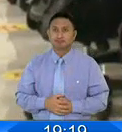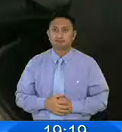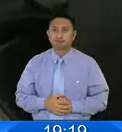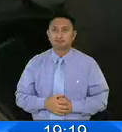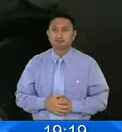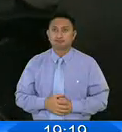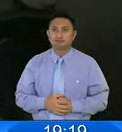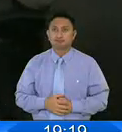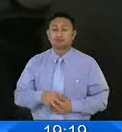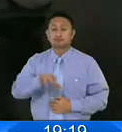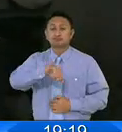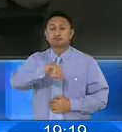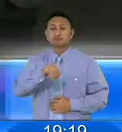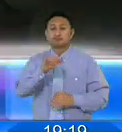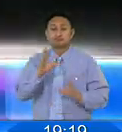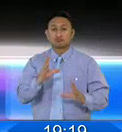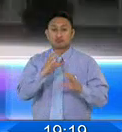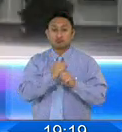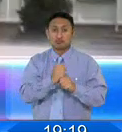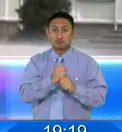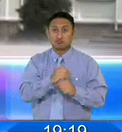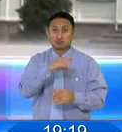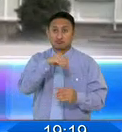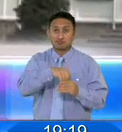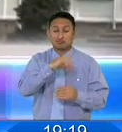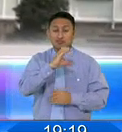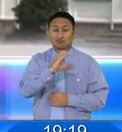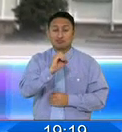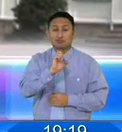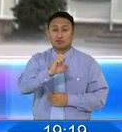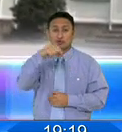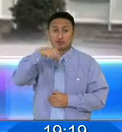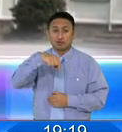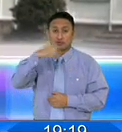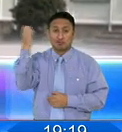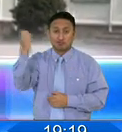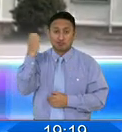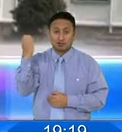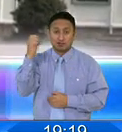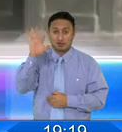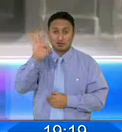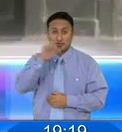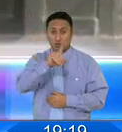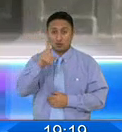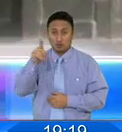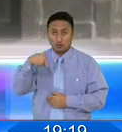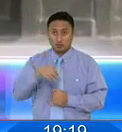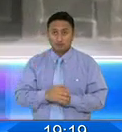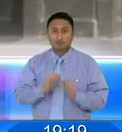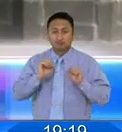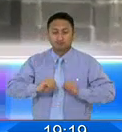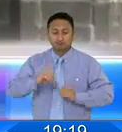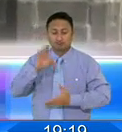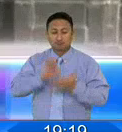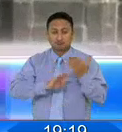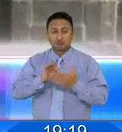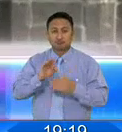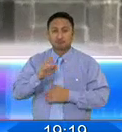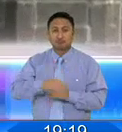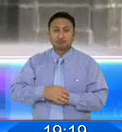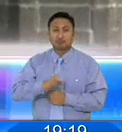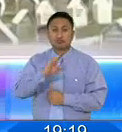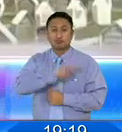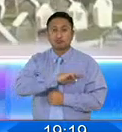Fue la noche de este jueves cuando al interior del Comité de Operaciones de Emergencia Nacional se aprobó un exhorto a los